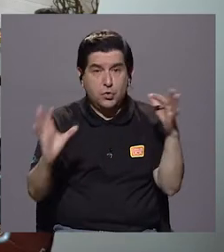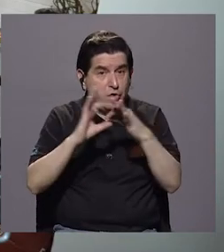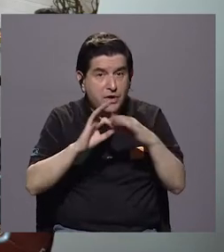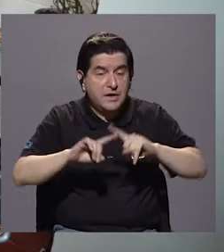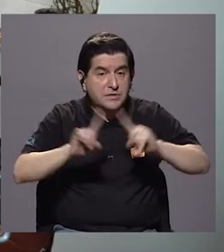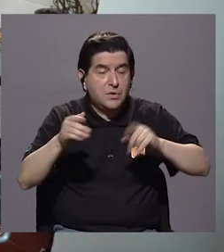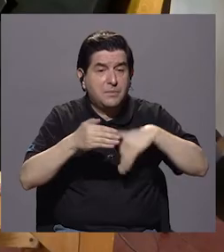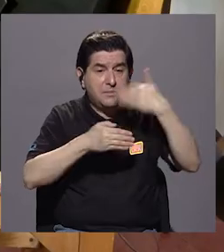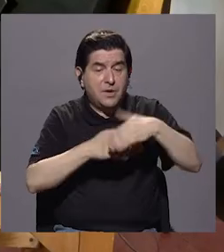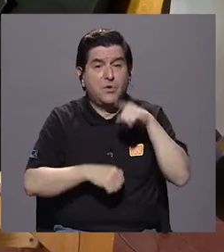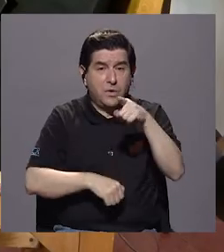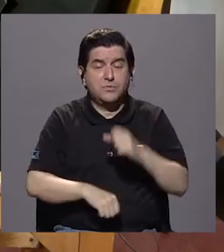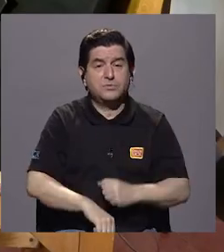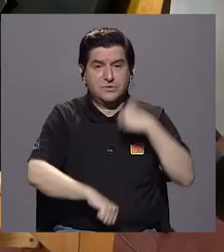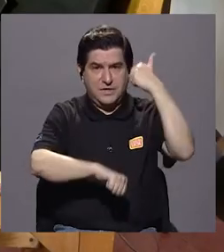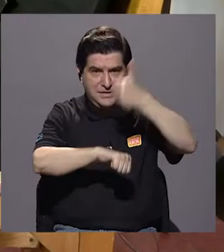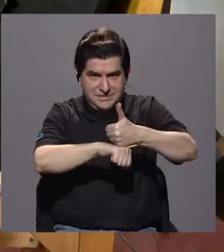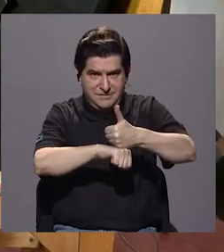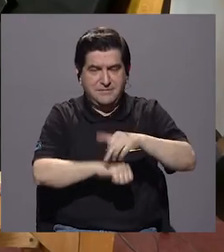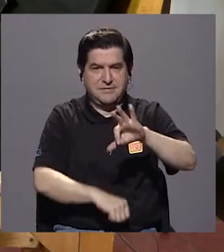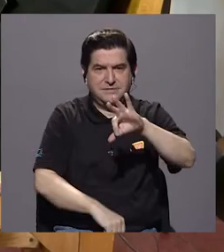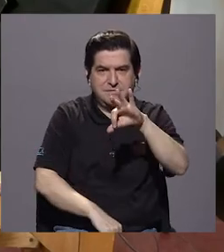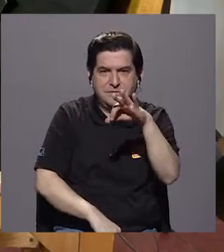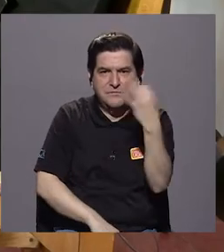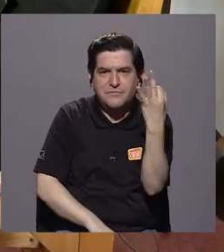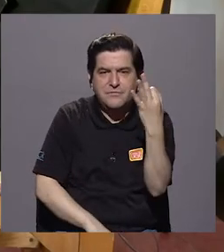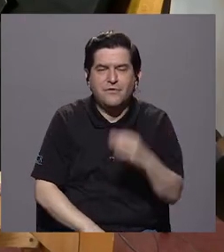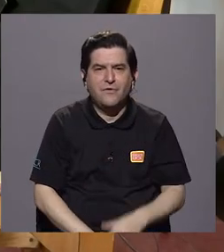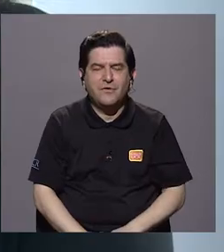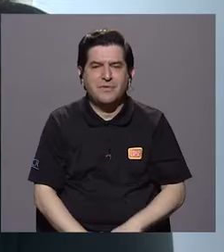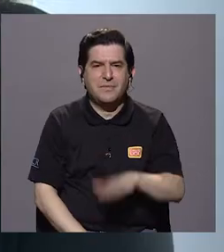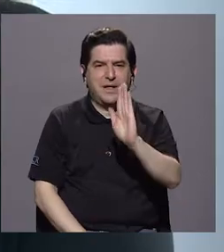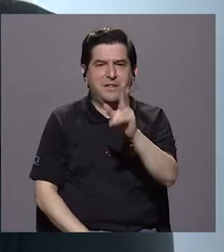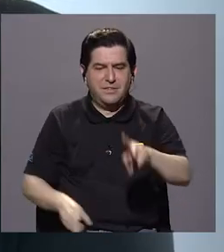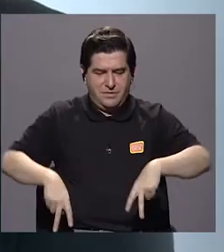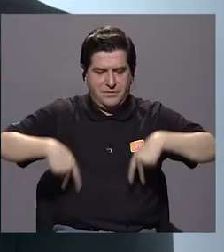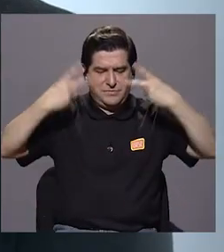luego le marcaron a usted una forma de ser en la vida.